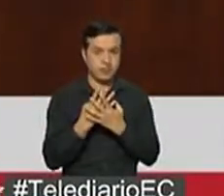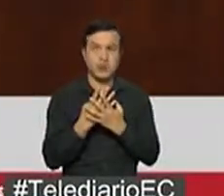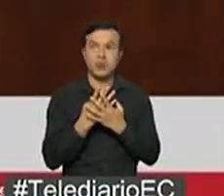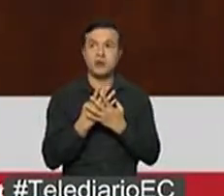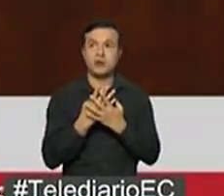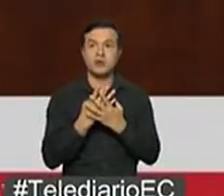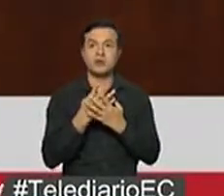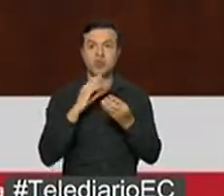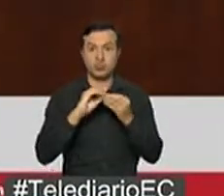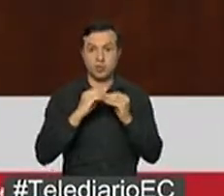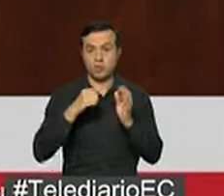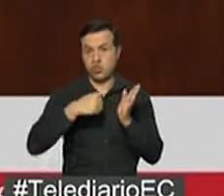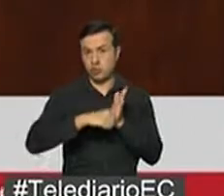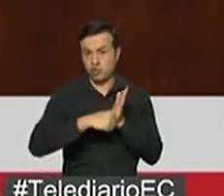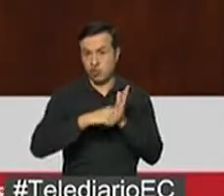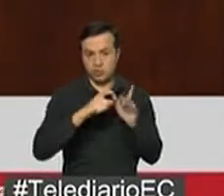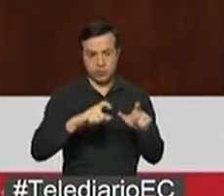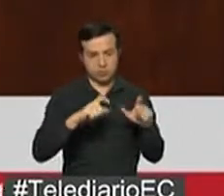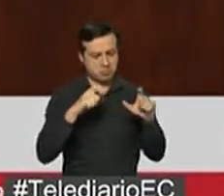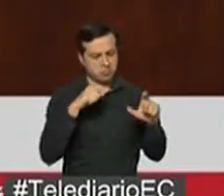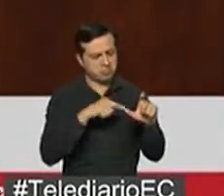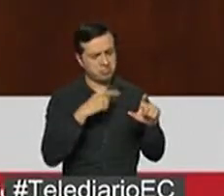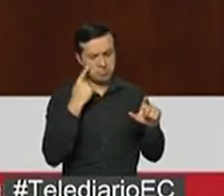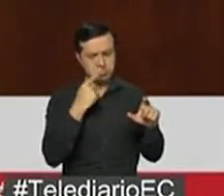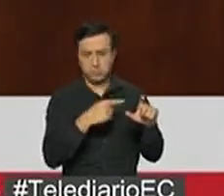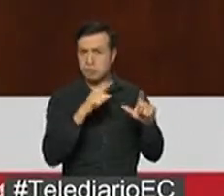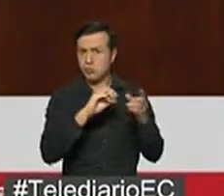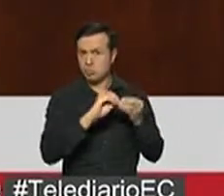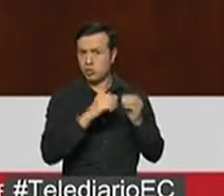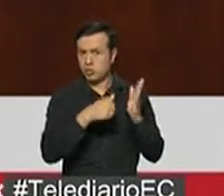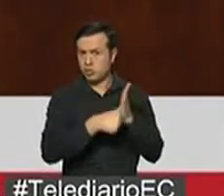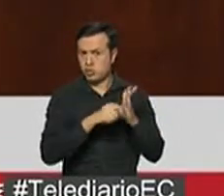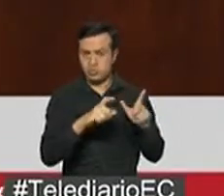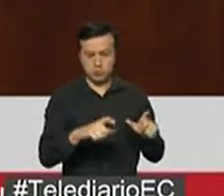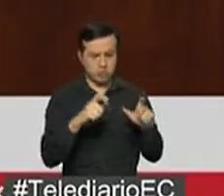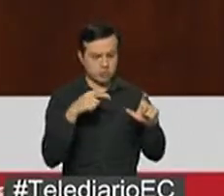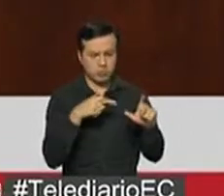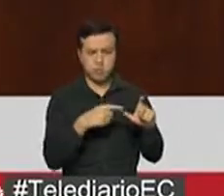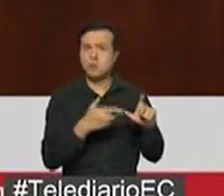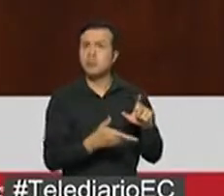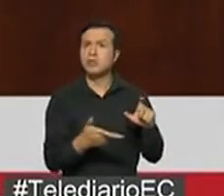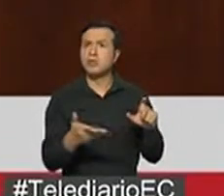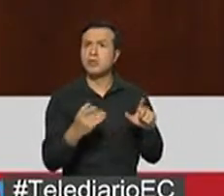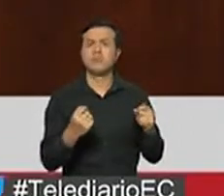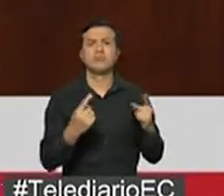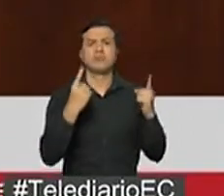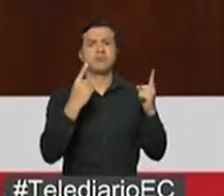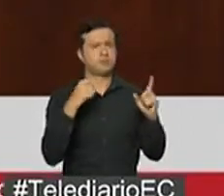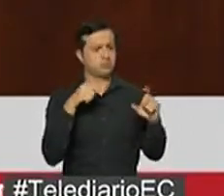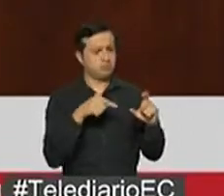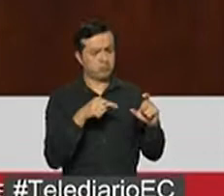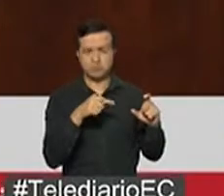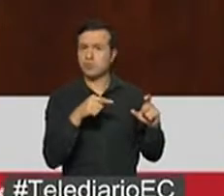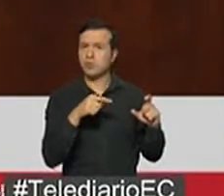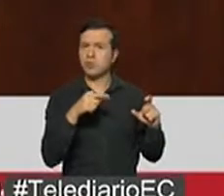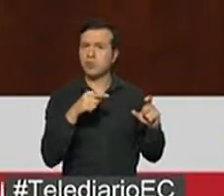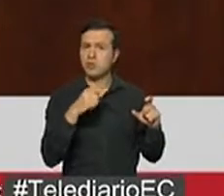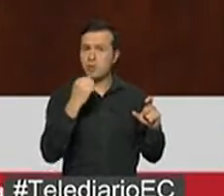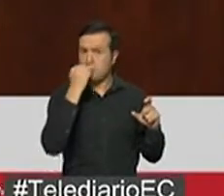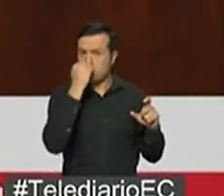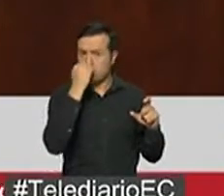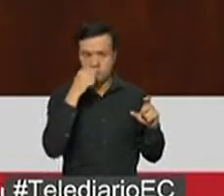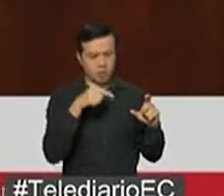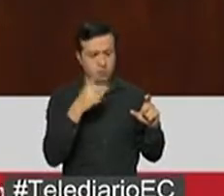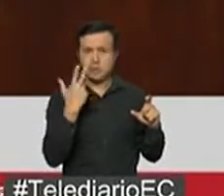ingresamos el número de nuestros sistemas de colabora que tenemos de la policía nacional saltó la difusión roja ella estaba